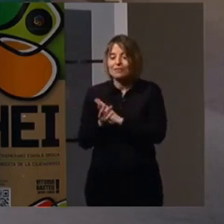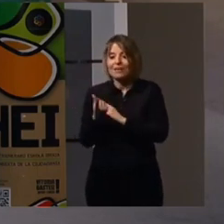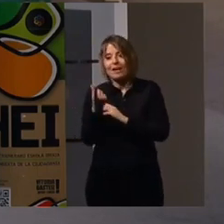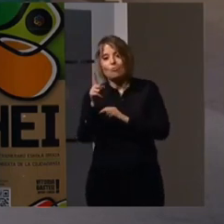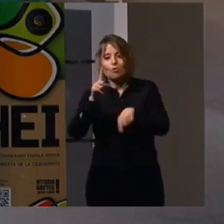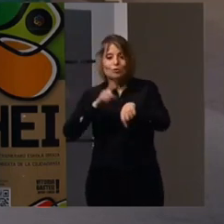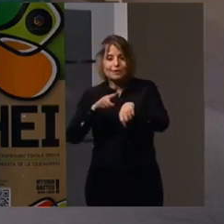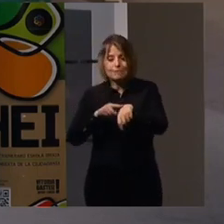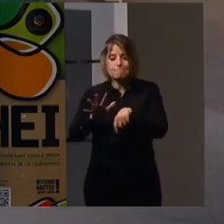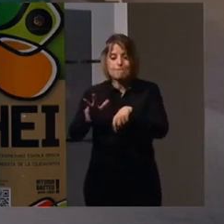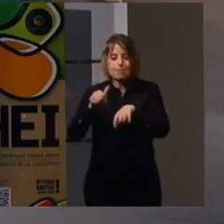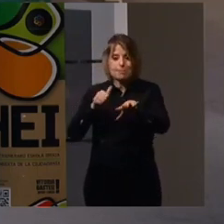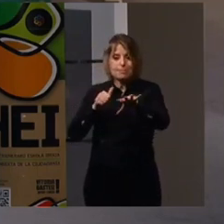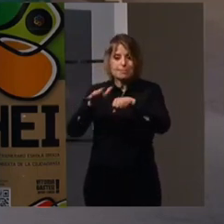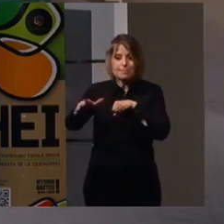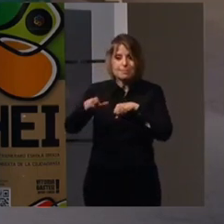escarbando y de alguna manera